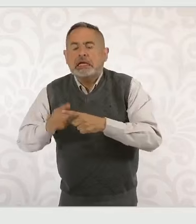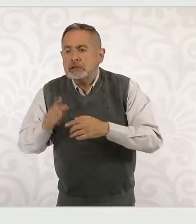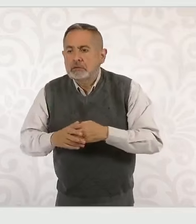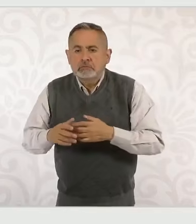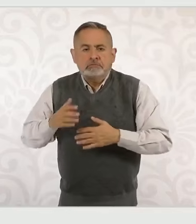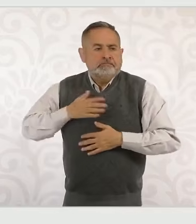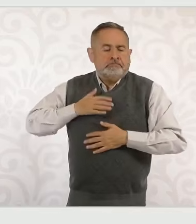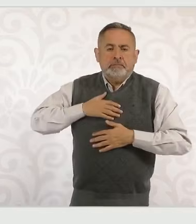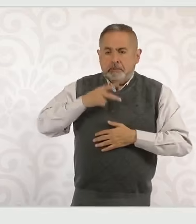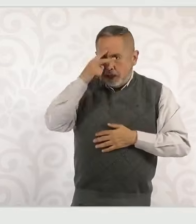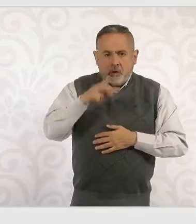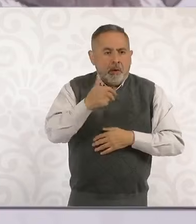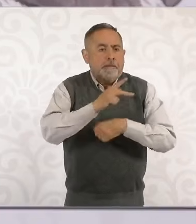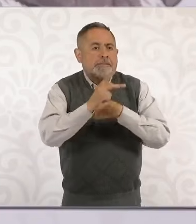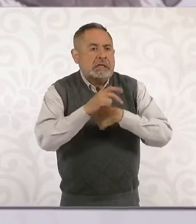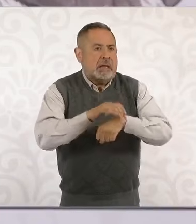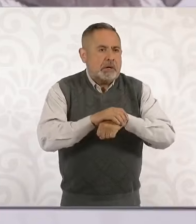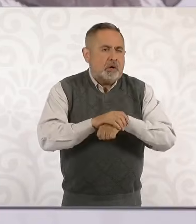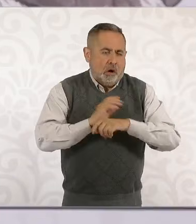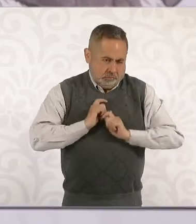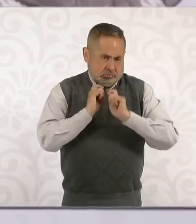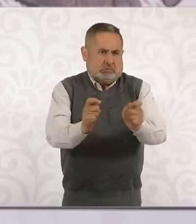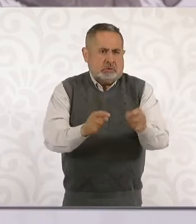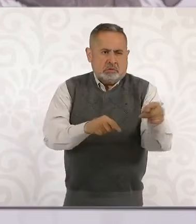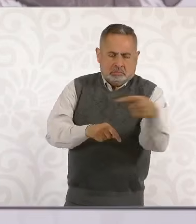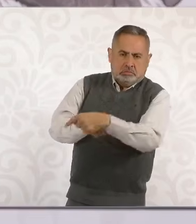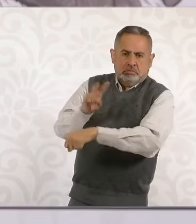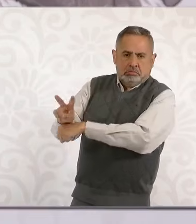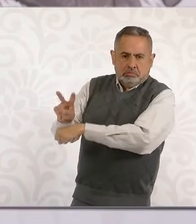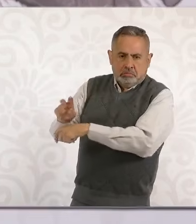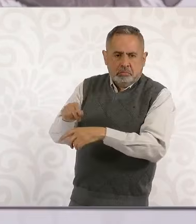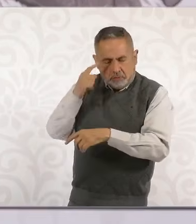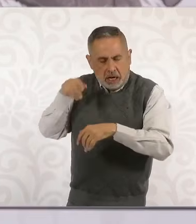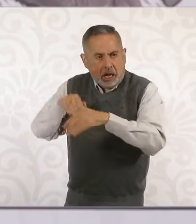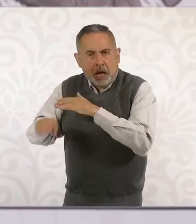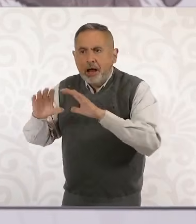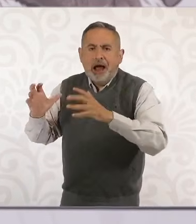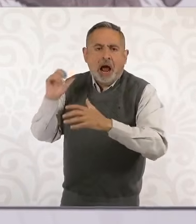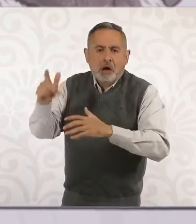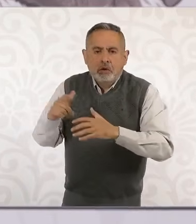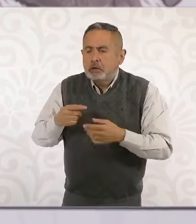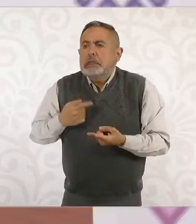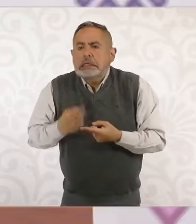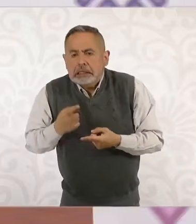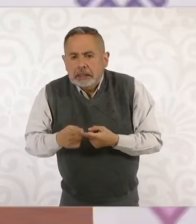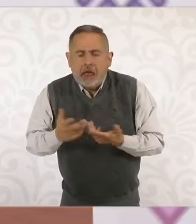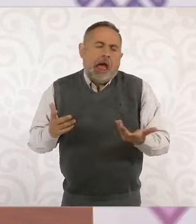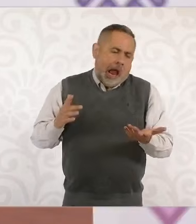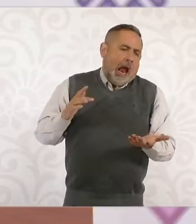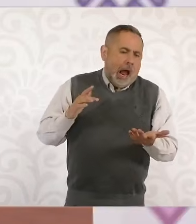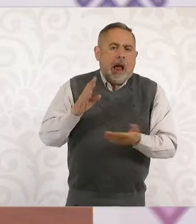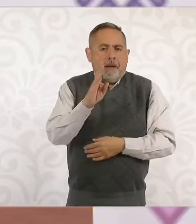país amigo pueda resguardar las instalaciones de la Embajada de México allá. ¿Quién las va a resguardar? Brasil.